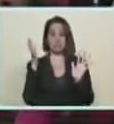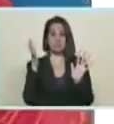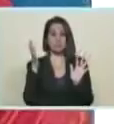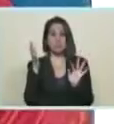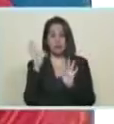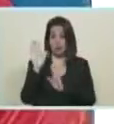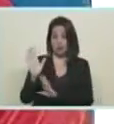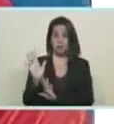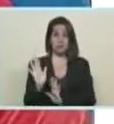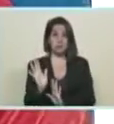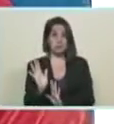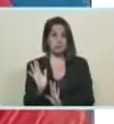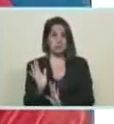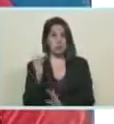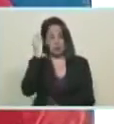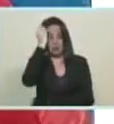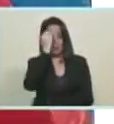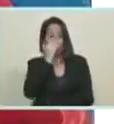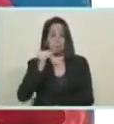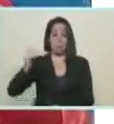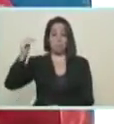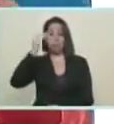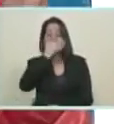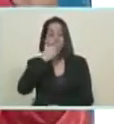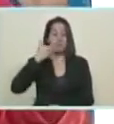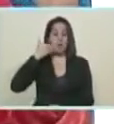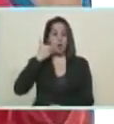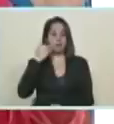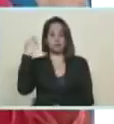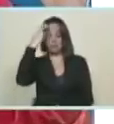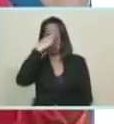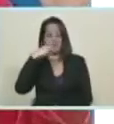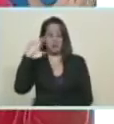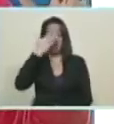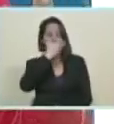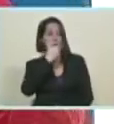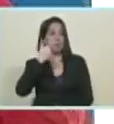¿Son así? Es como una supremacía racial,